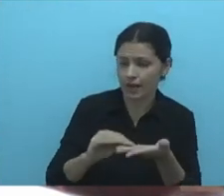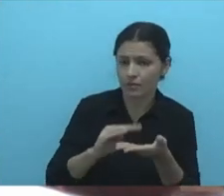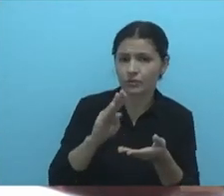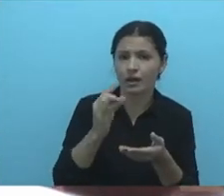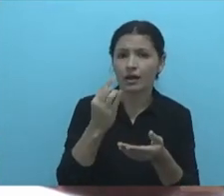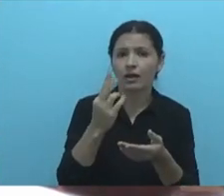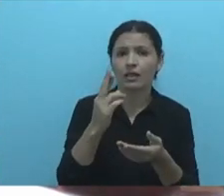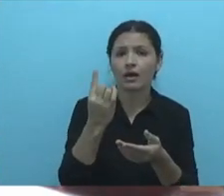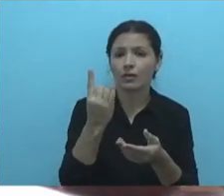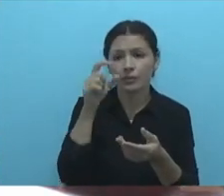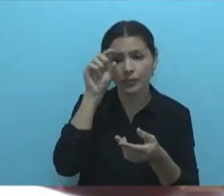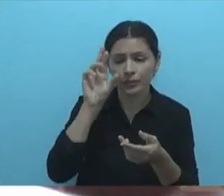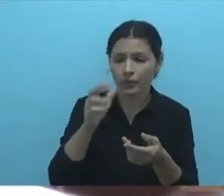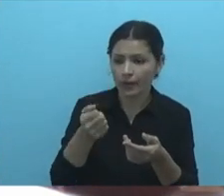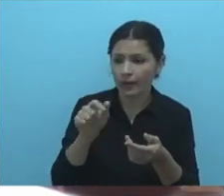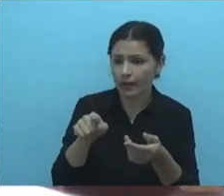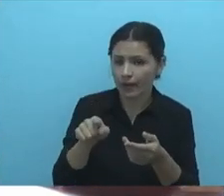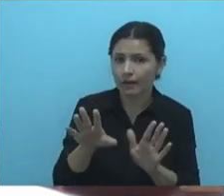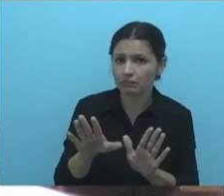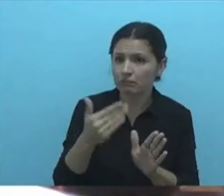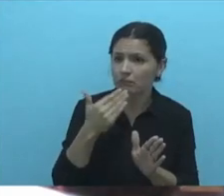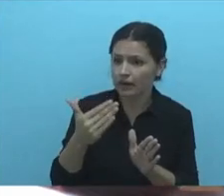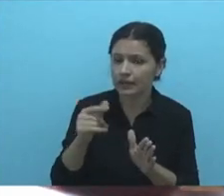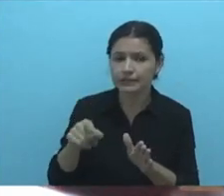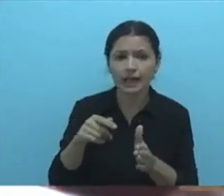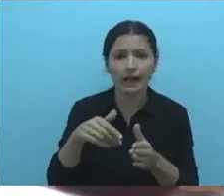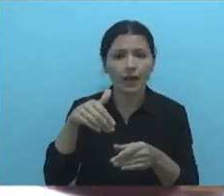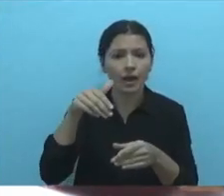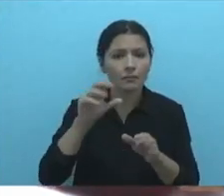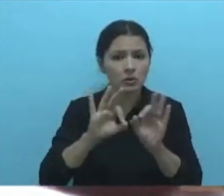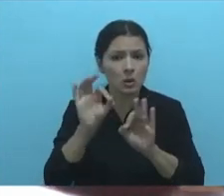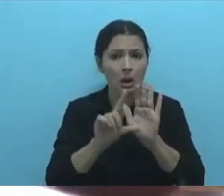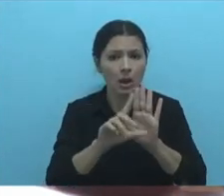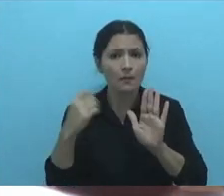reconocer que estamos dando un paso importante